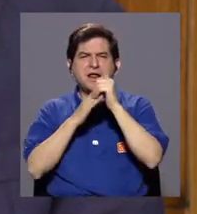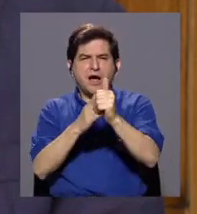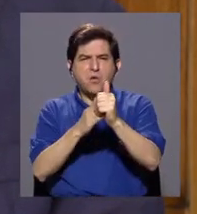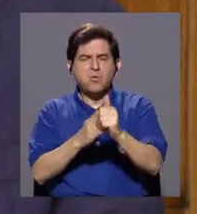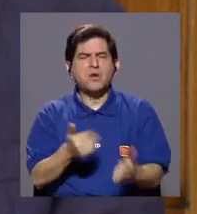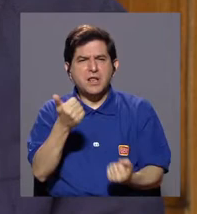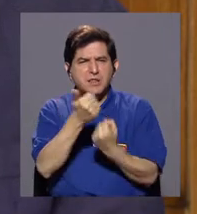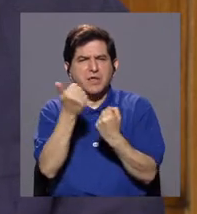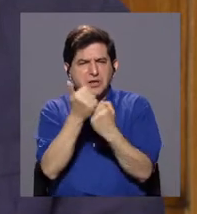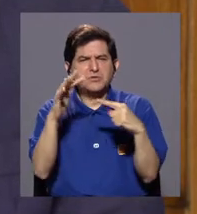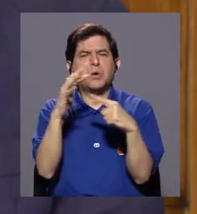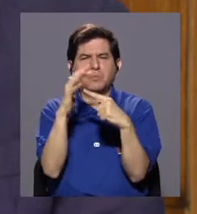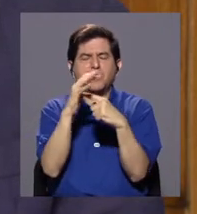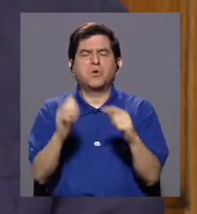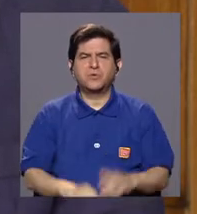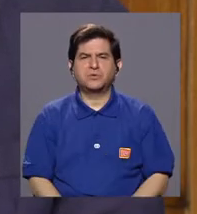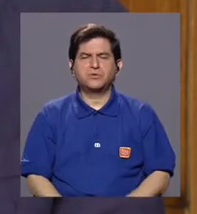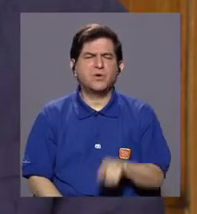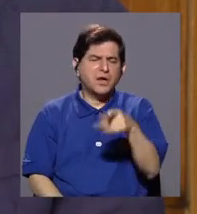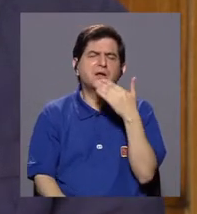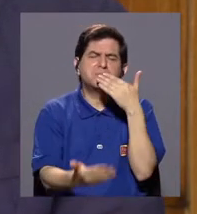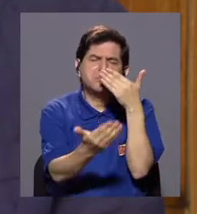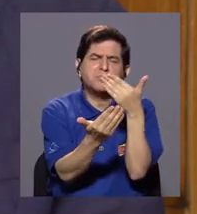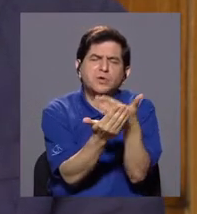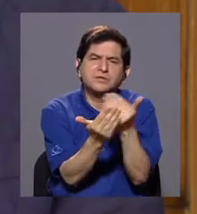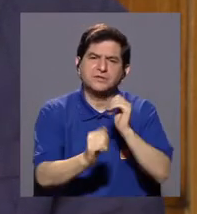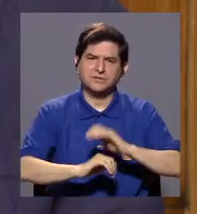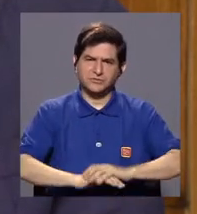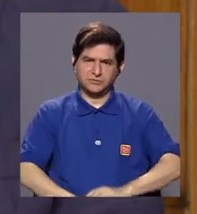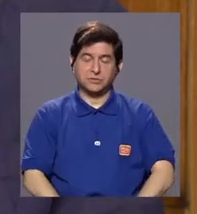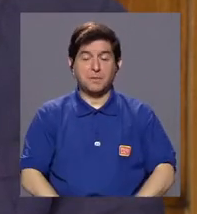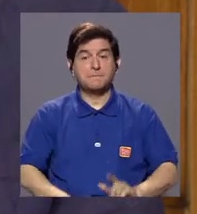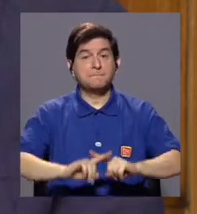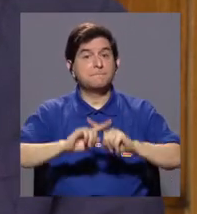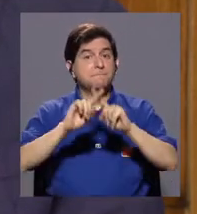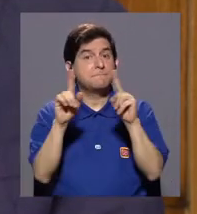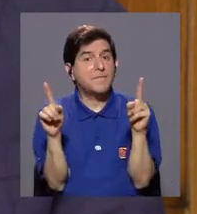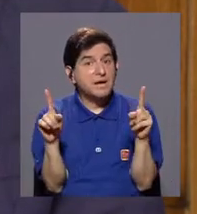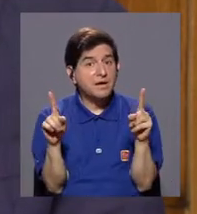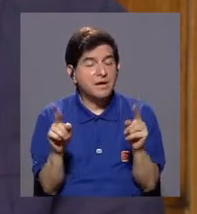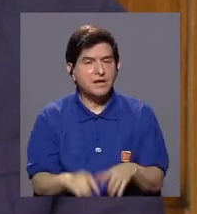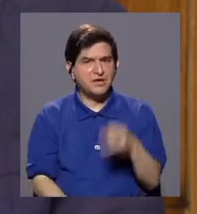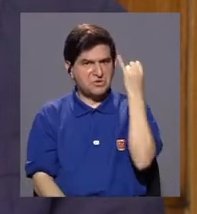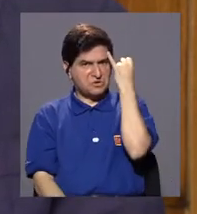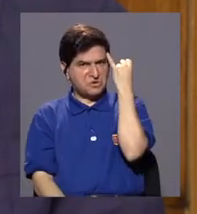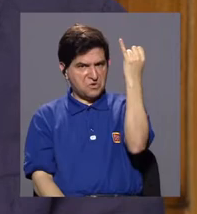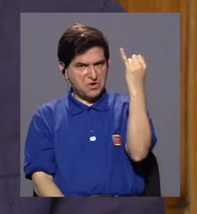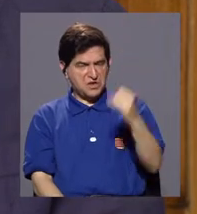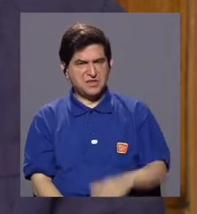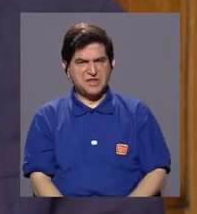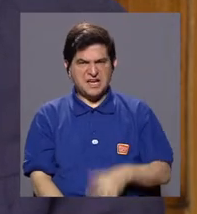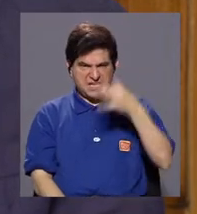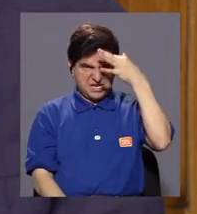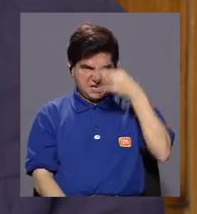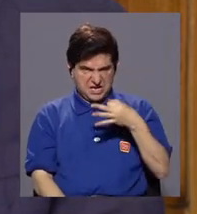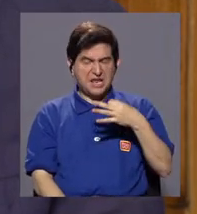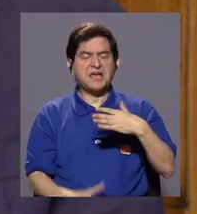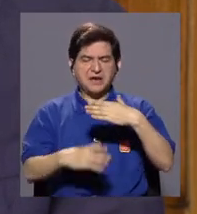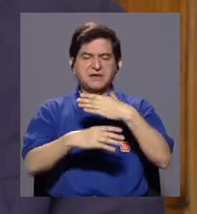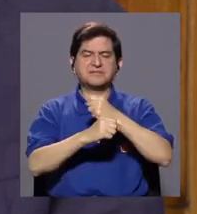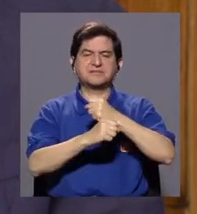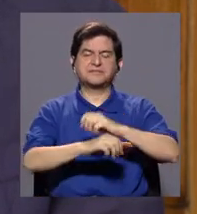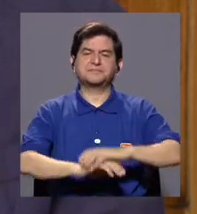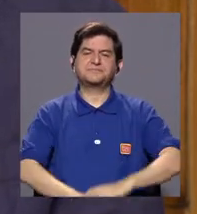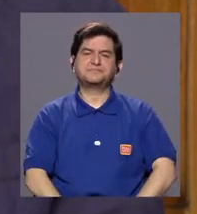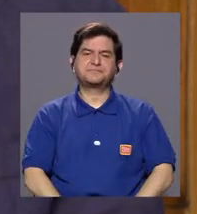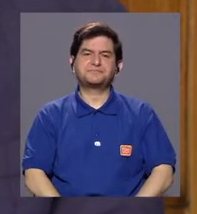carismático. Era muy amable, pero ideológicamente muy convencido de lo que estaba